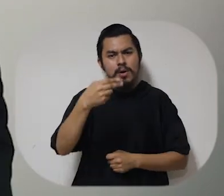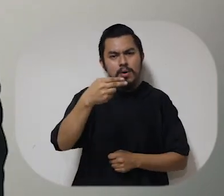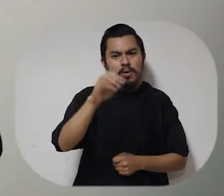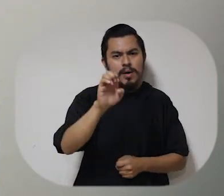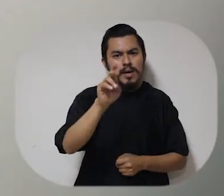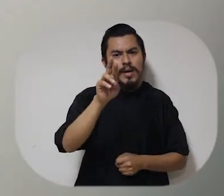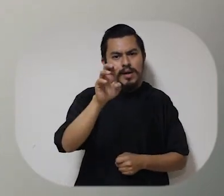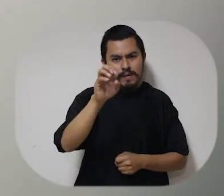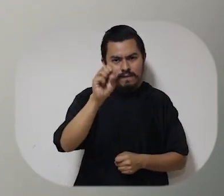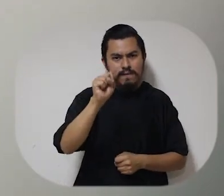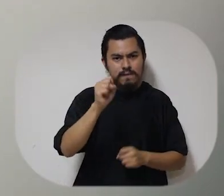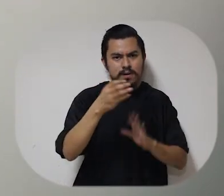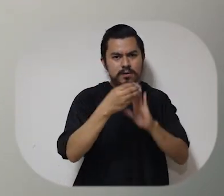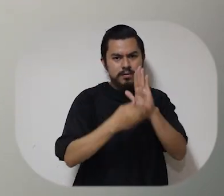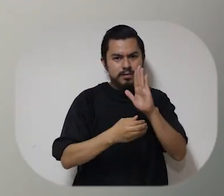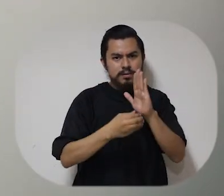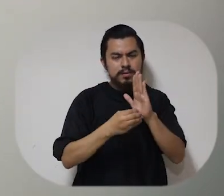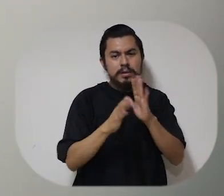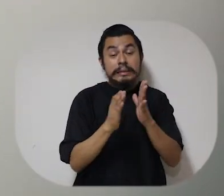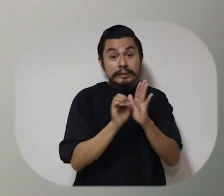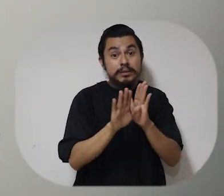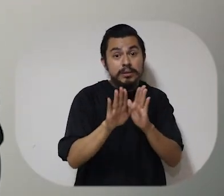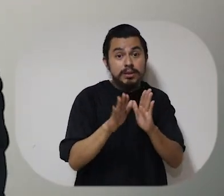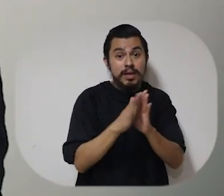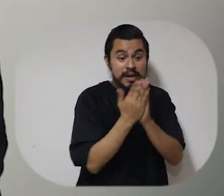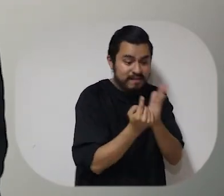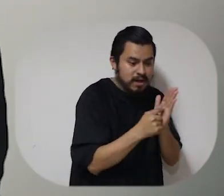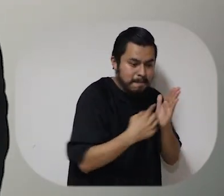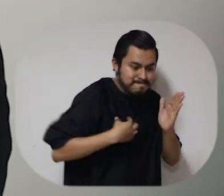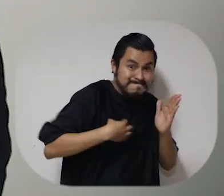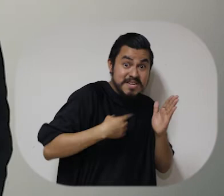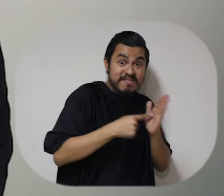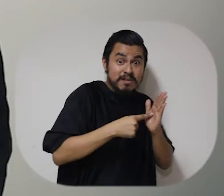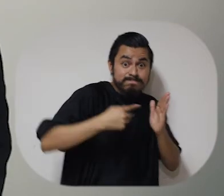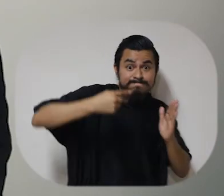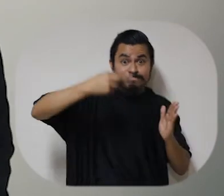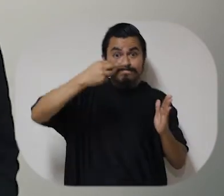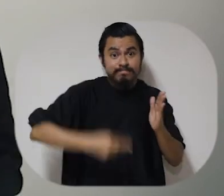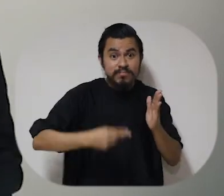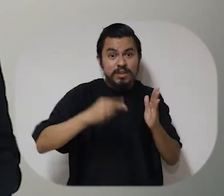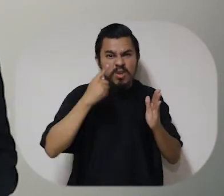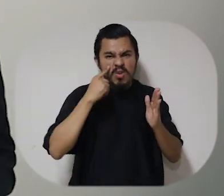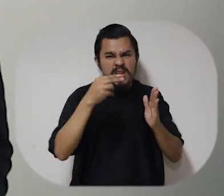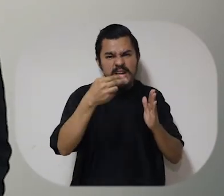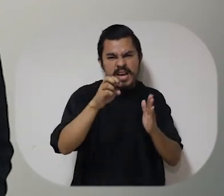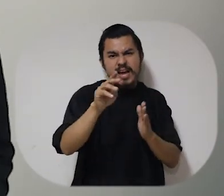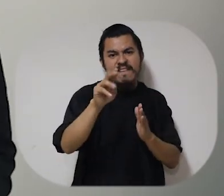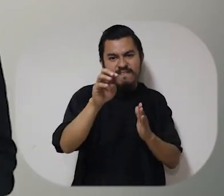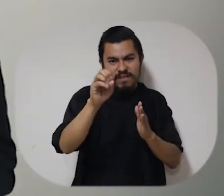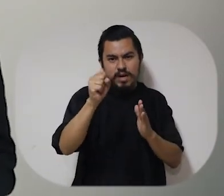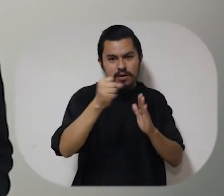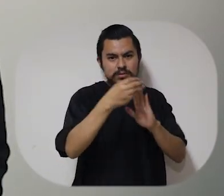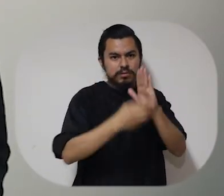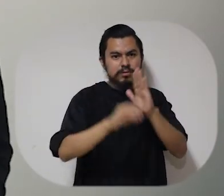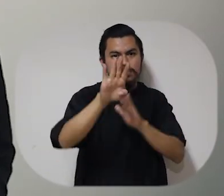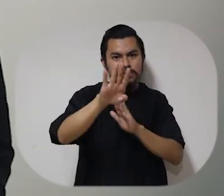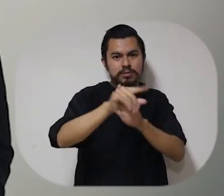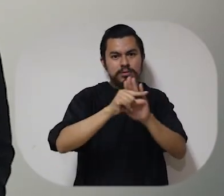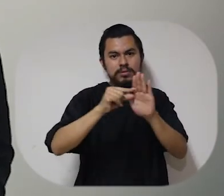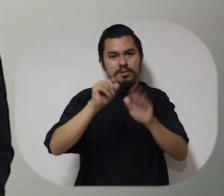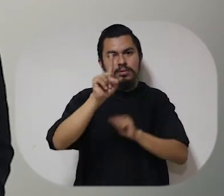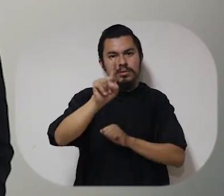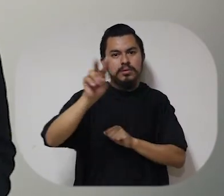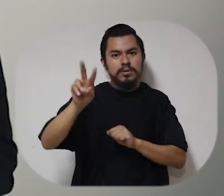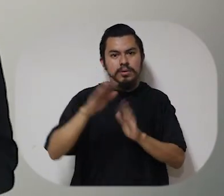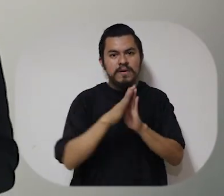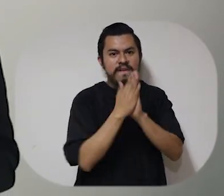Hebreos también nos dice que la palabra de Dios es viva y es eficaz, en Hebreos 4:12. Así que en la Biblia también vemos